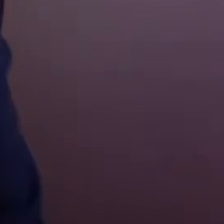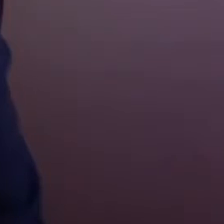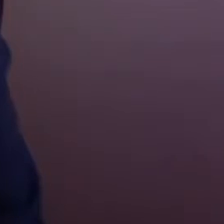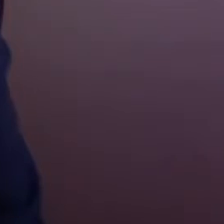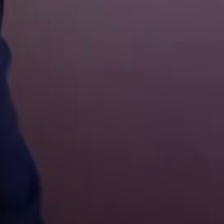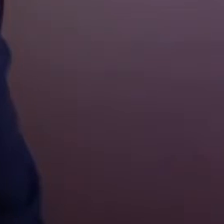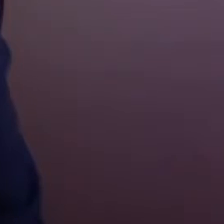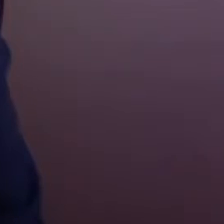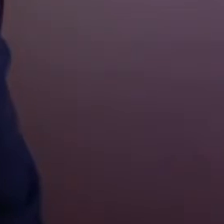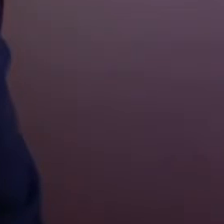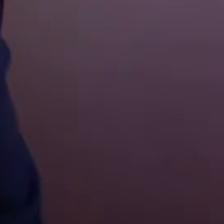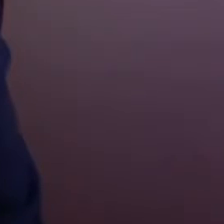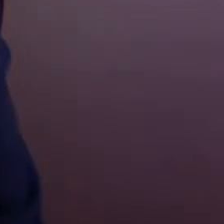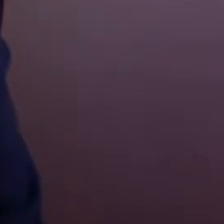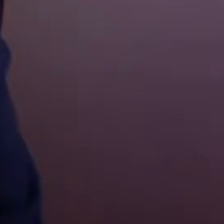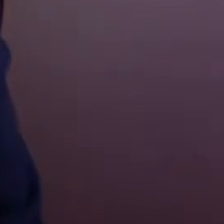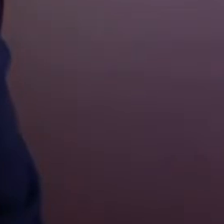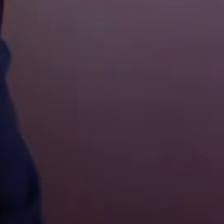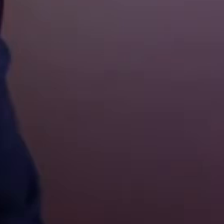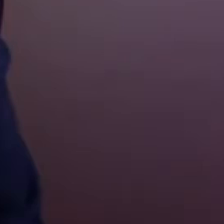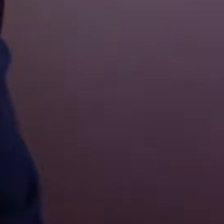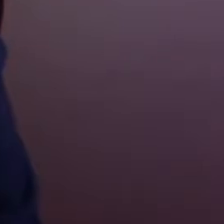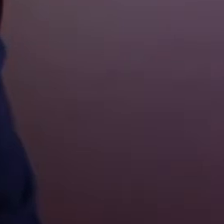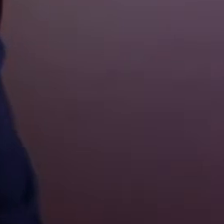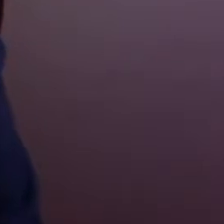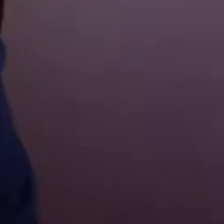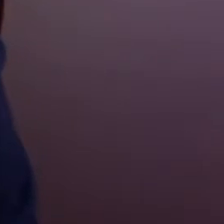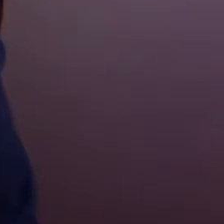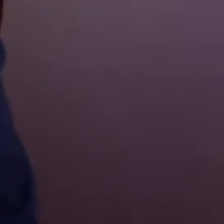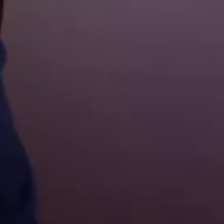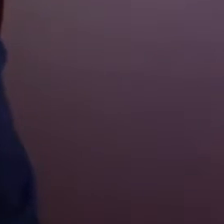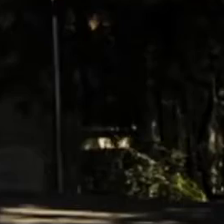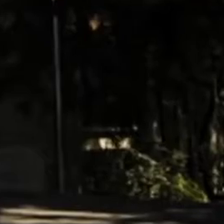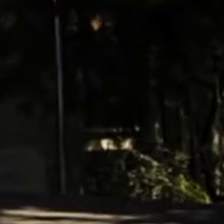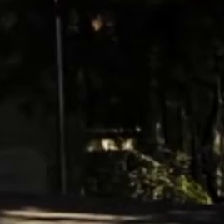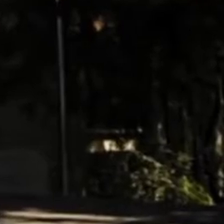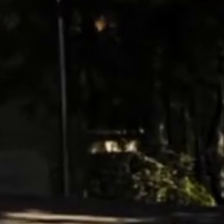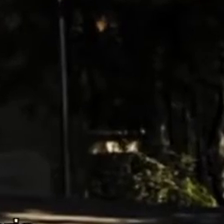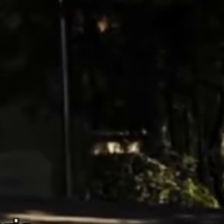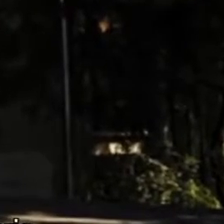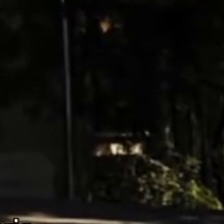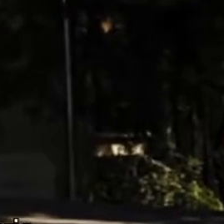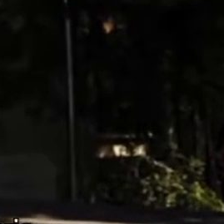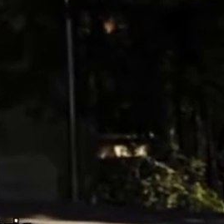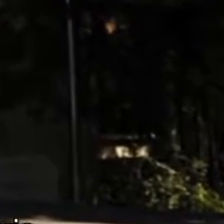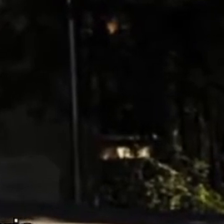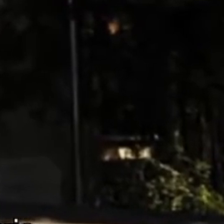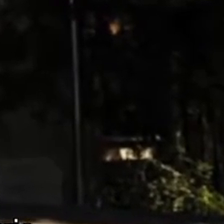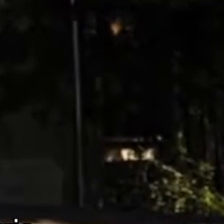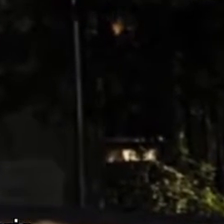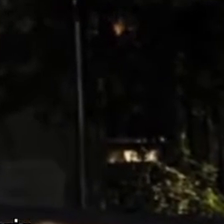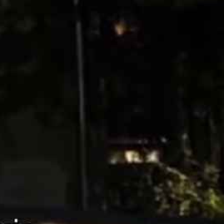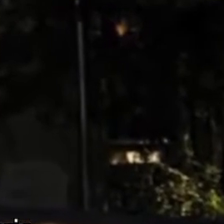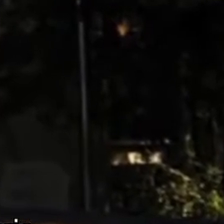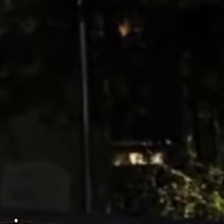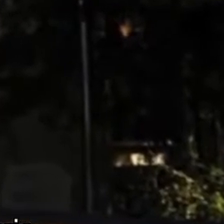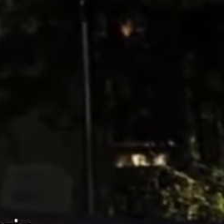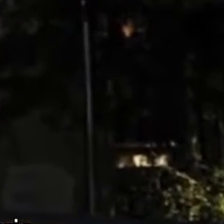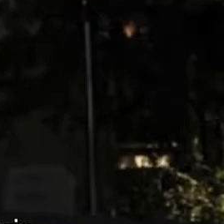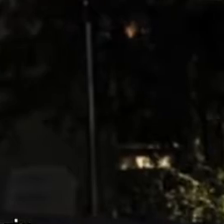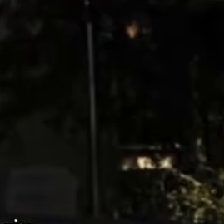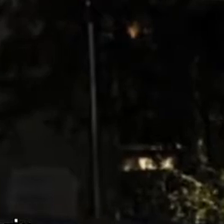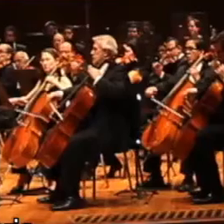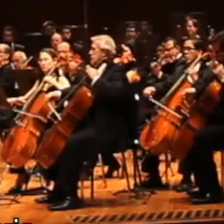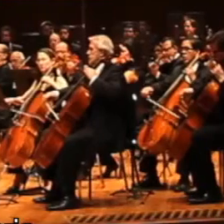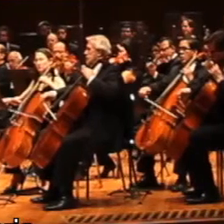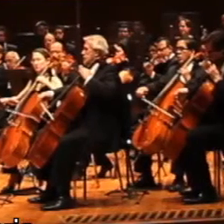Un impulsor decidido de la ciencia, pero también de la cultura. El proyecto inicial del Centro